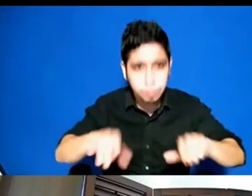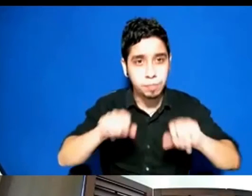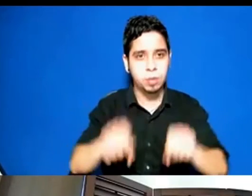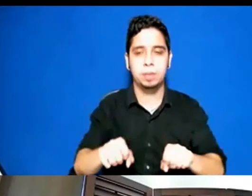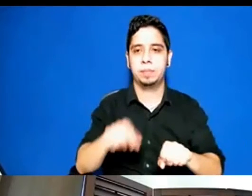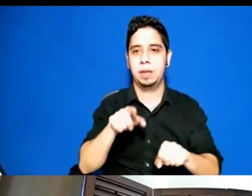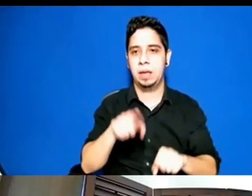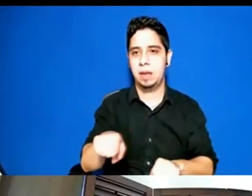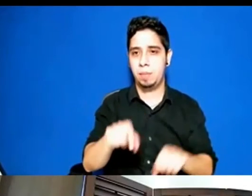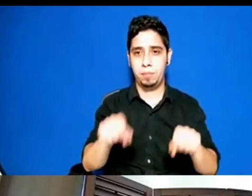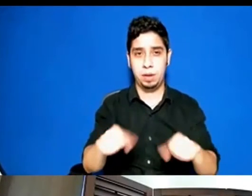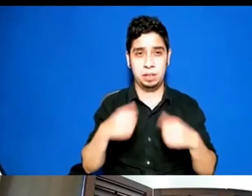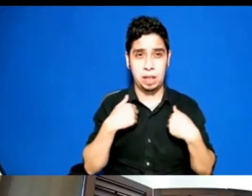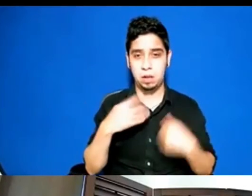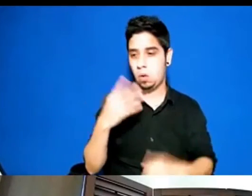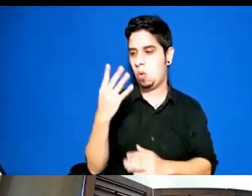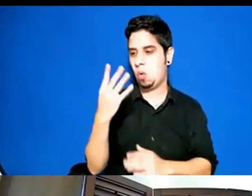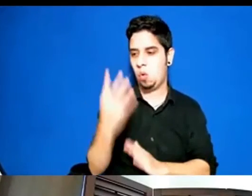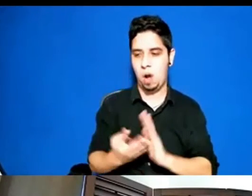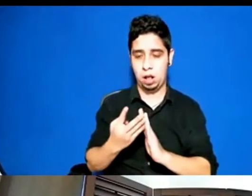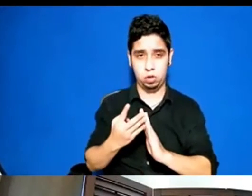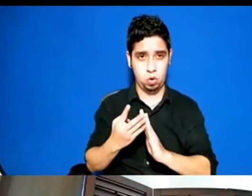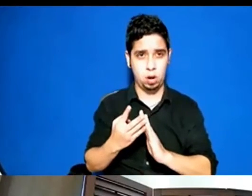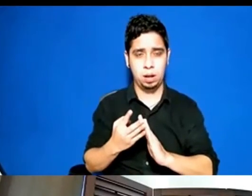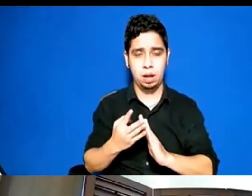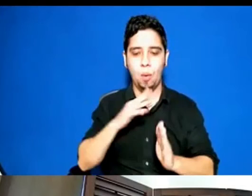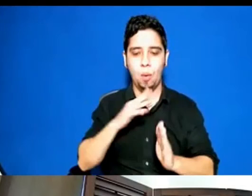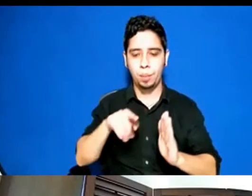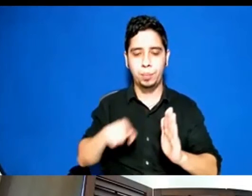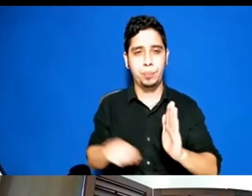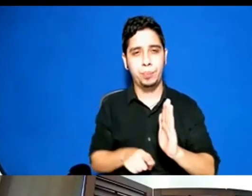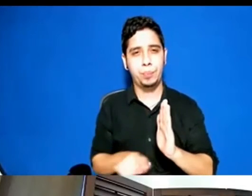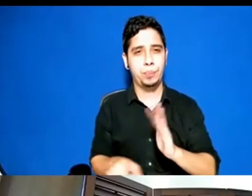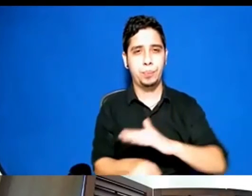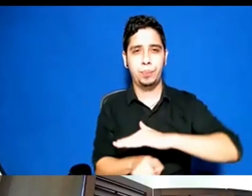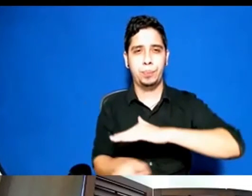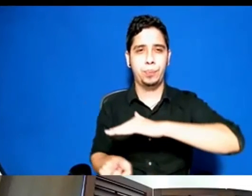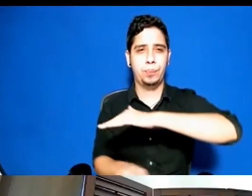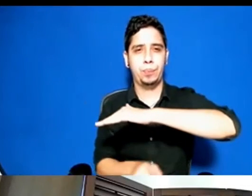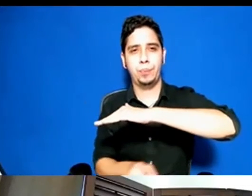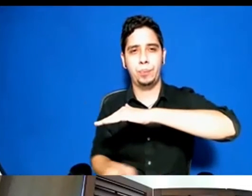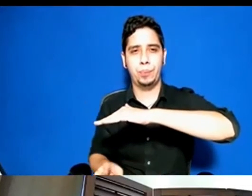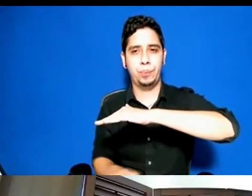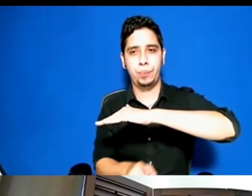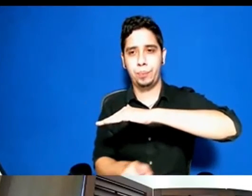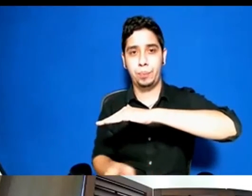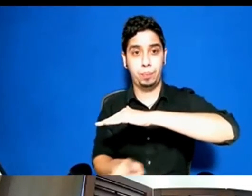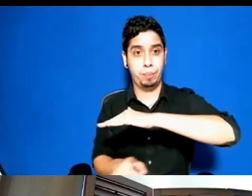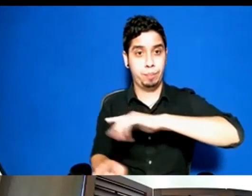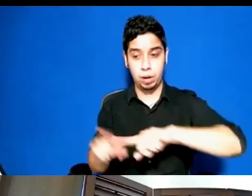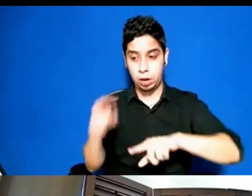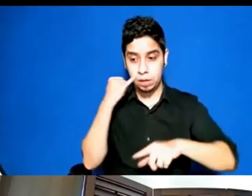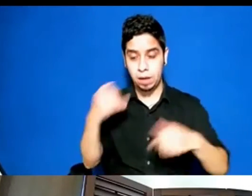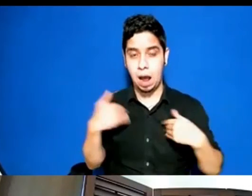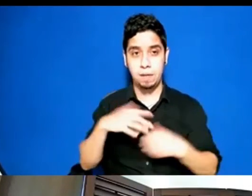hasta 4 horas bajo el agua, chilling, ¿verdad? Como dicen los muchachos, claro, pero bajo estrés,